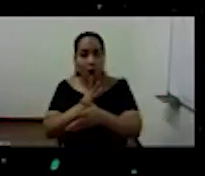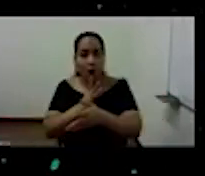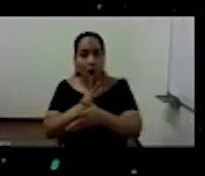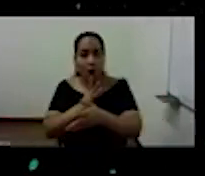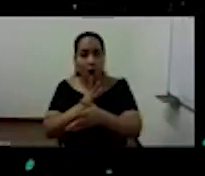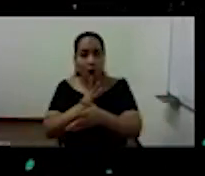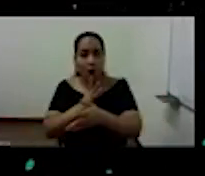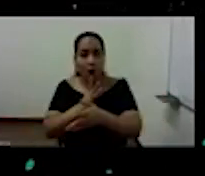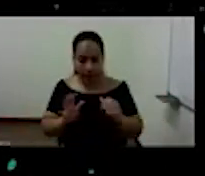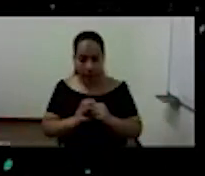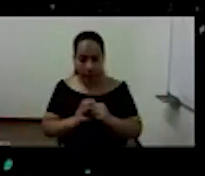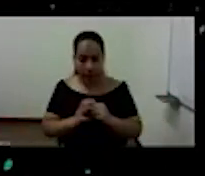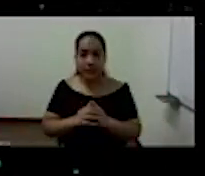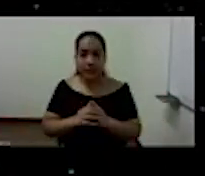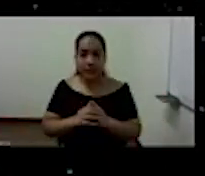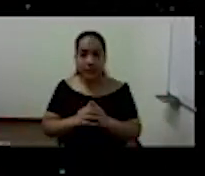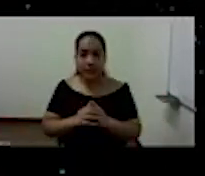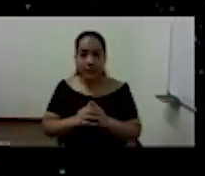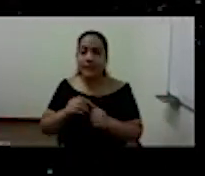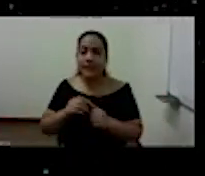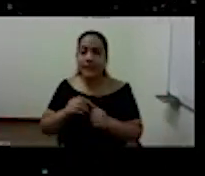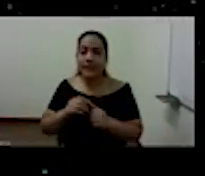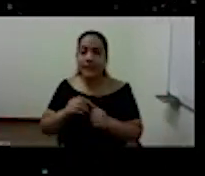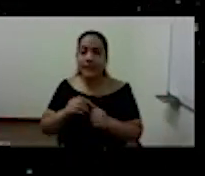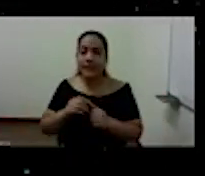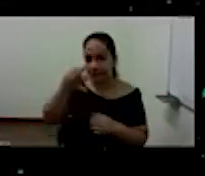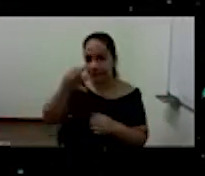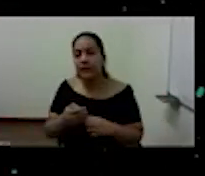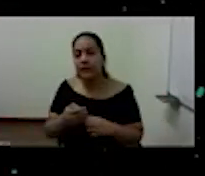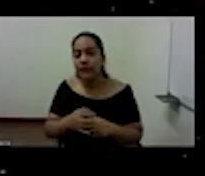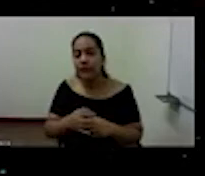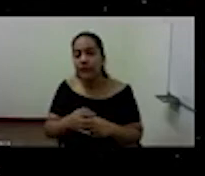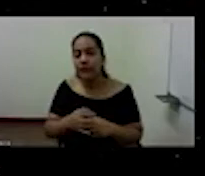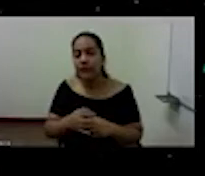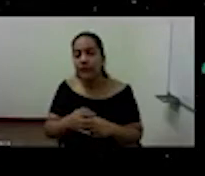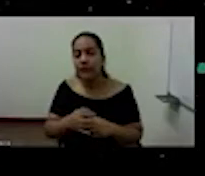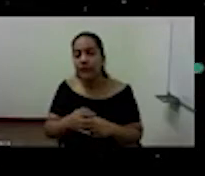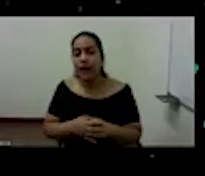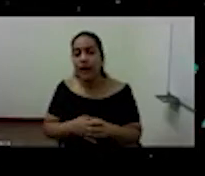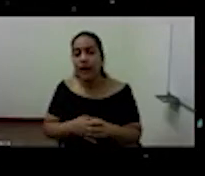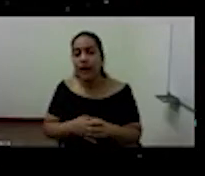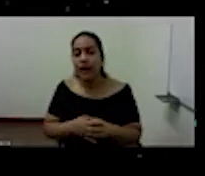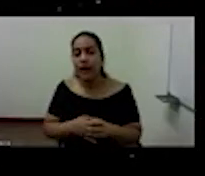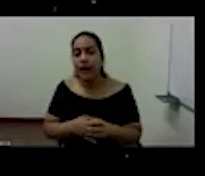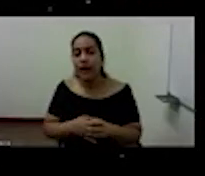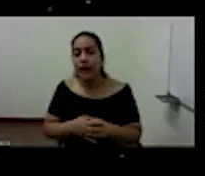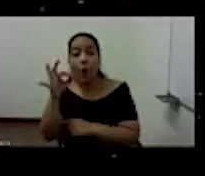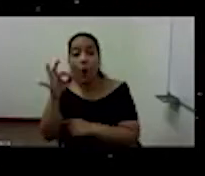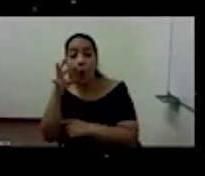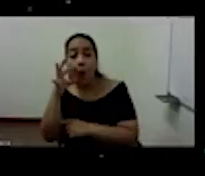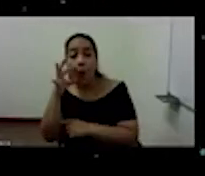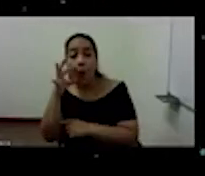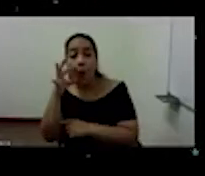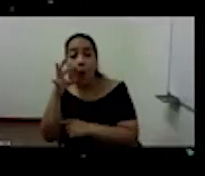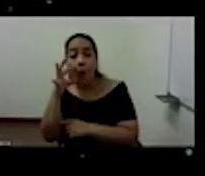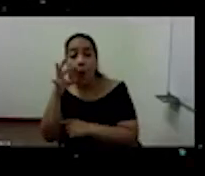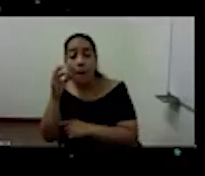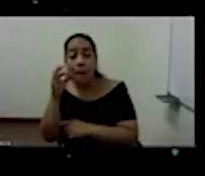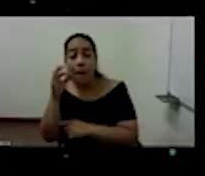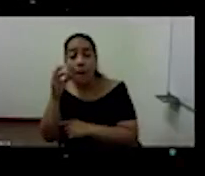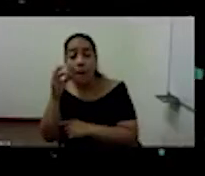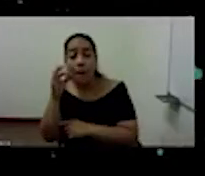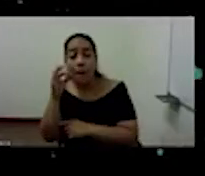Sí es verdad esto que dice Juan Felipe, en algunas comunidades es el hombre el que teje, pero